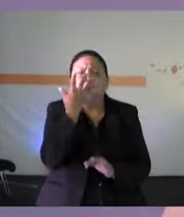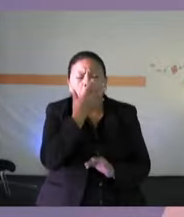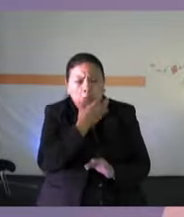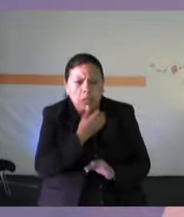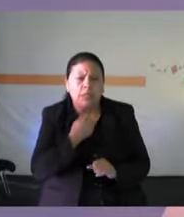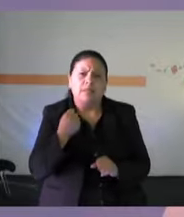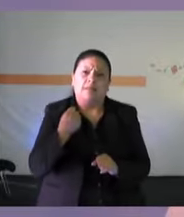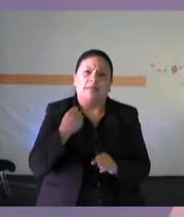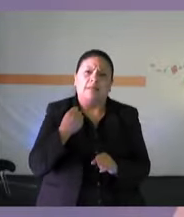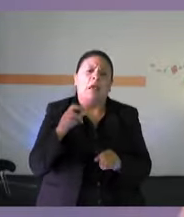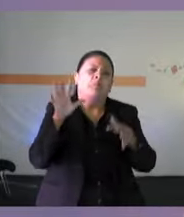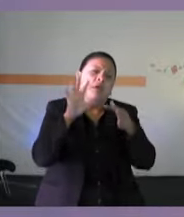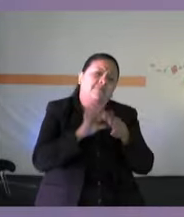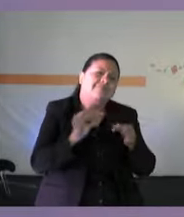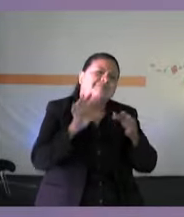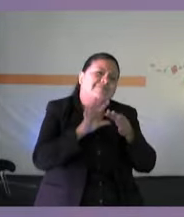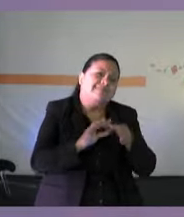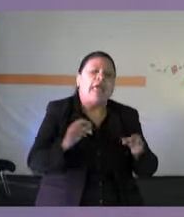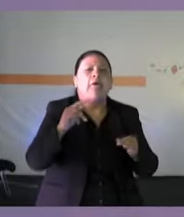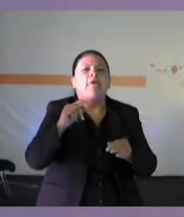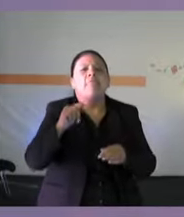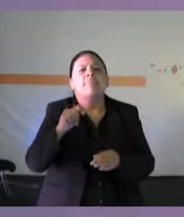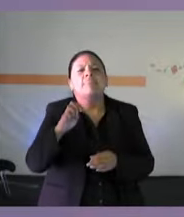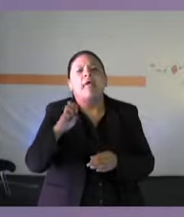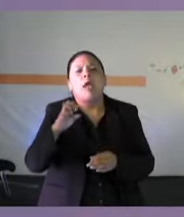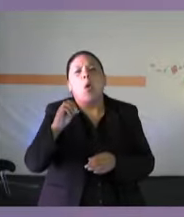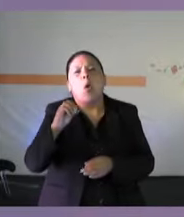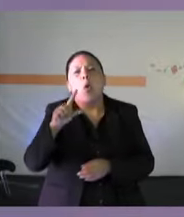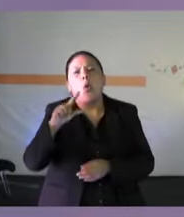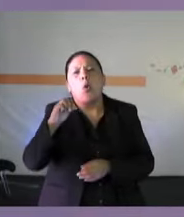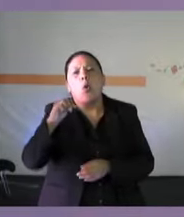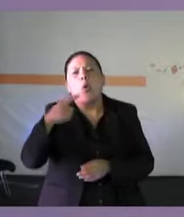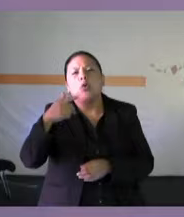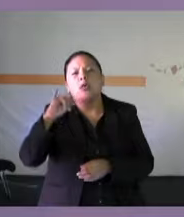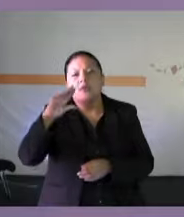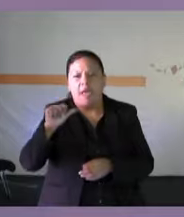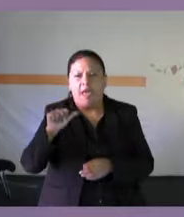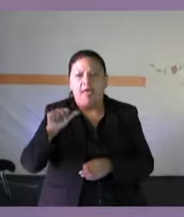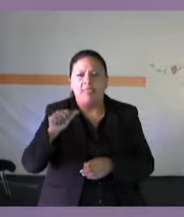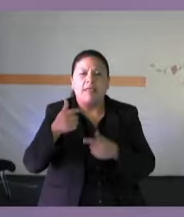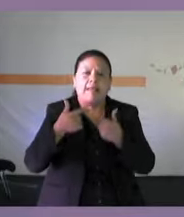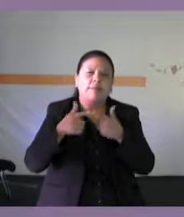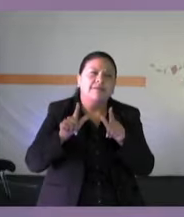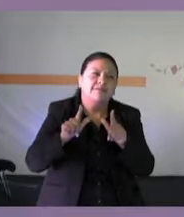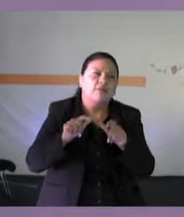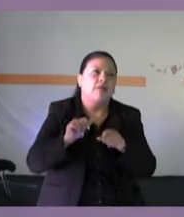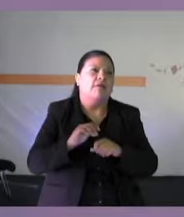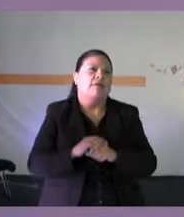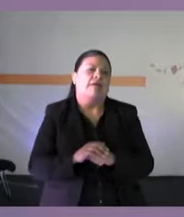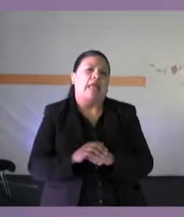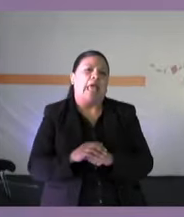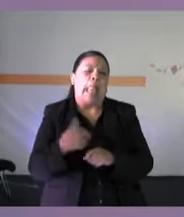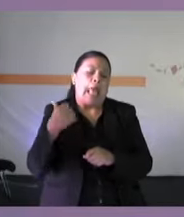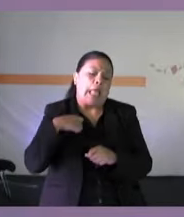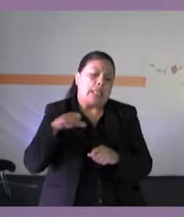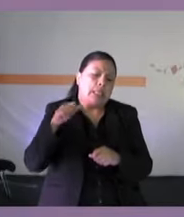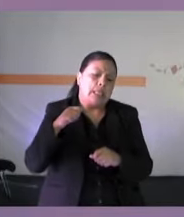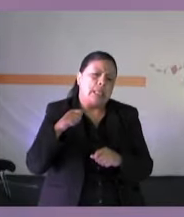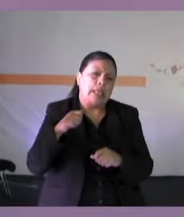la liberación. De solo, ¡ay, qué bonito! Bien bonita, sobre el Nuevo Testamento, y el Nuevo Testamento es bien lindo. El Antiguo es